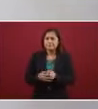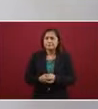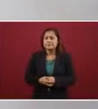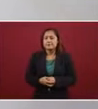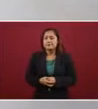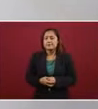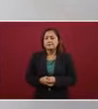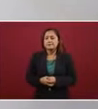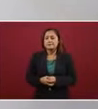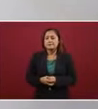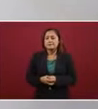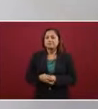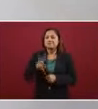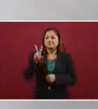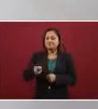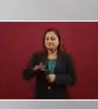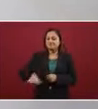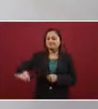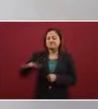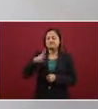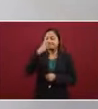algo que entristece,